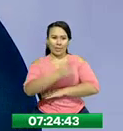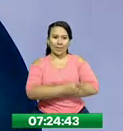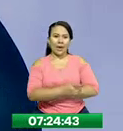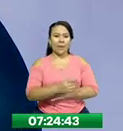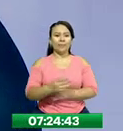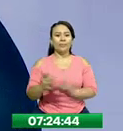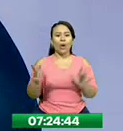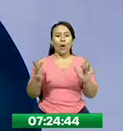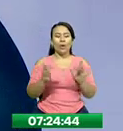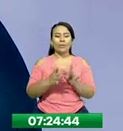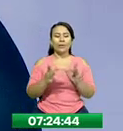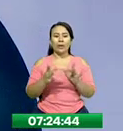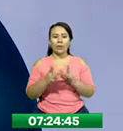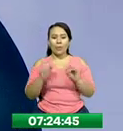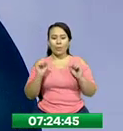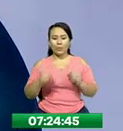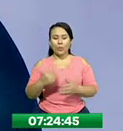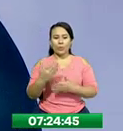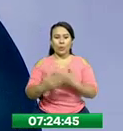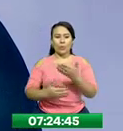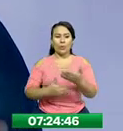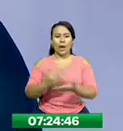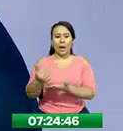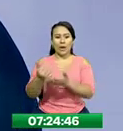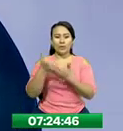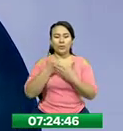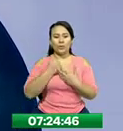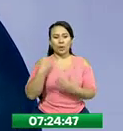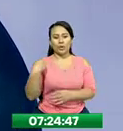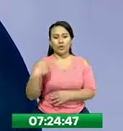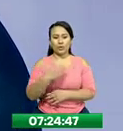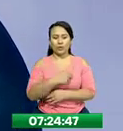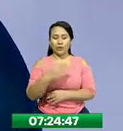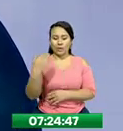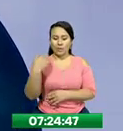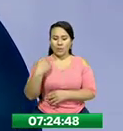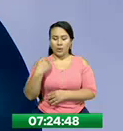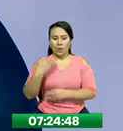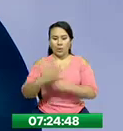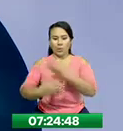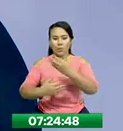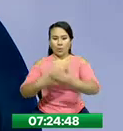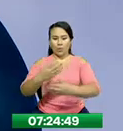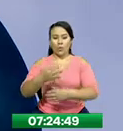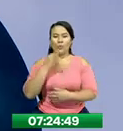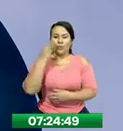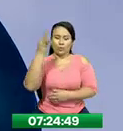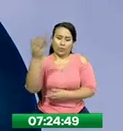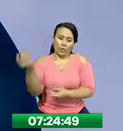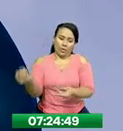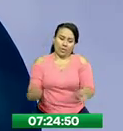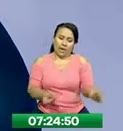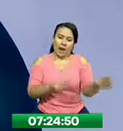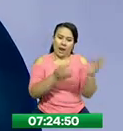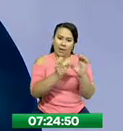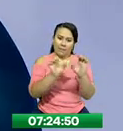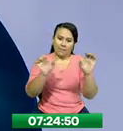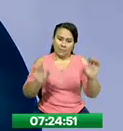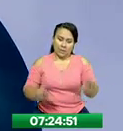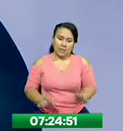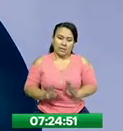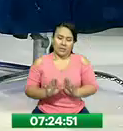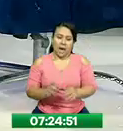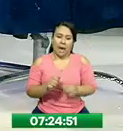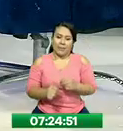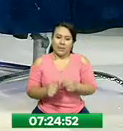el contrato, nos ayude con el modelo de gestión que tendríamos que tener el rato que ya salimos a ver la empresa que administraría